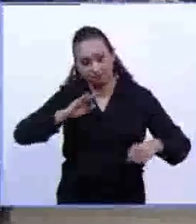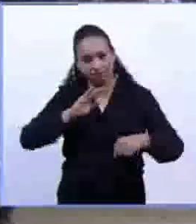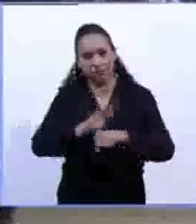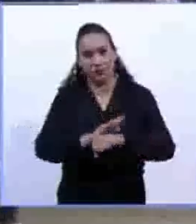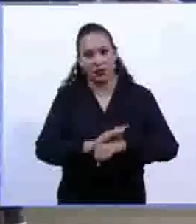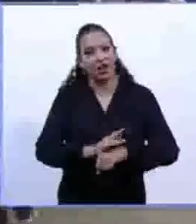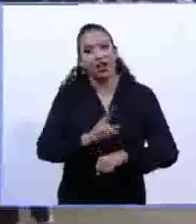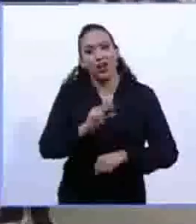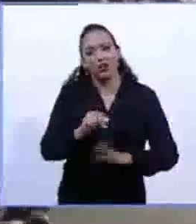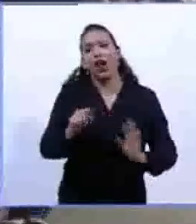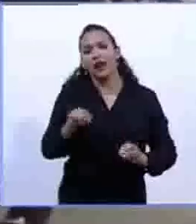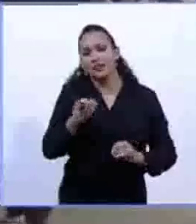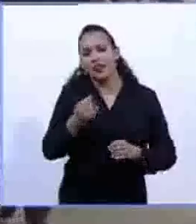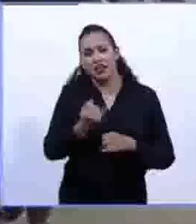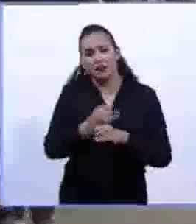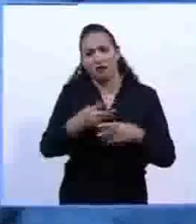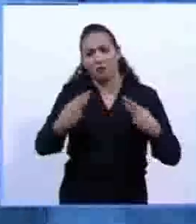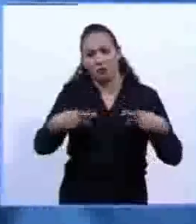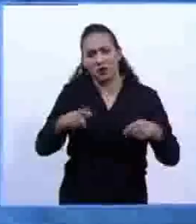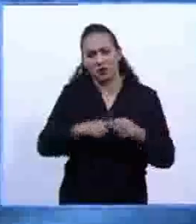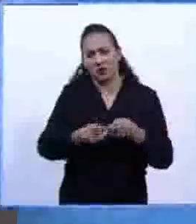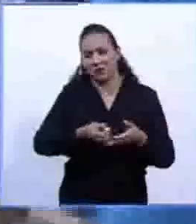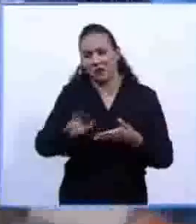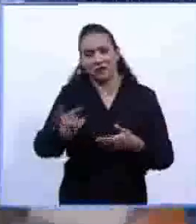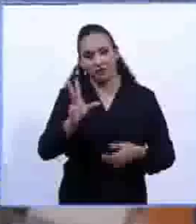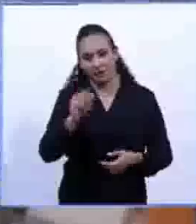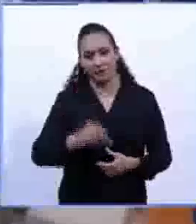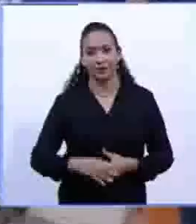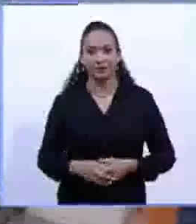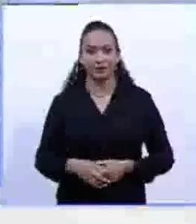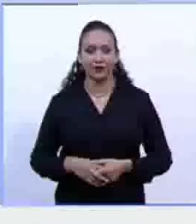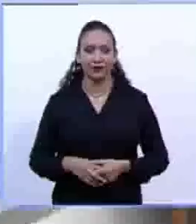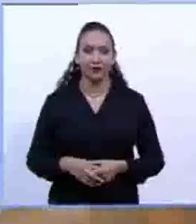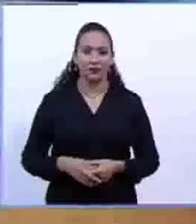que facilite su persecución.